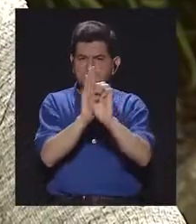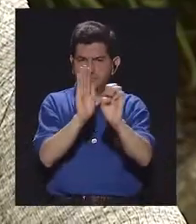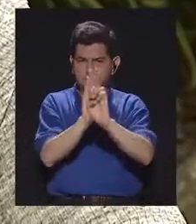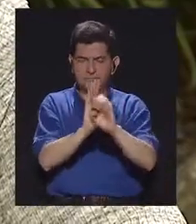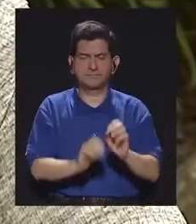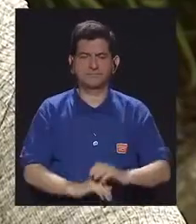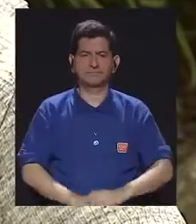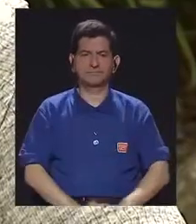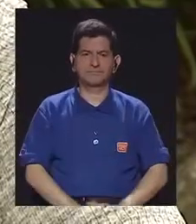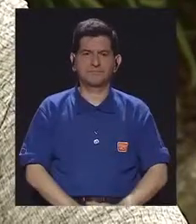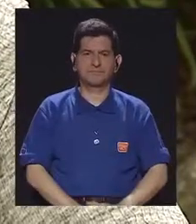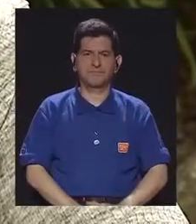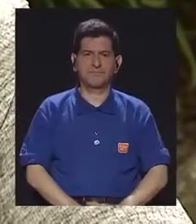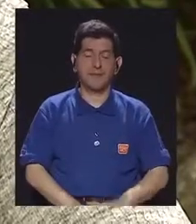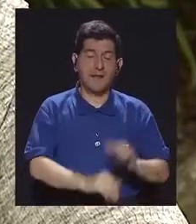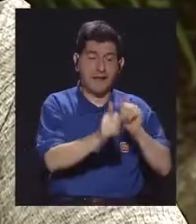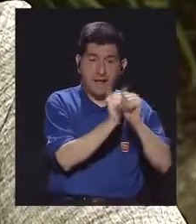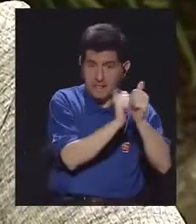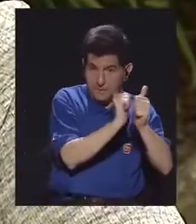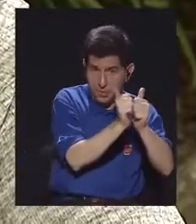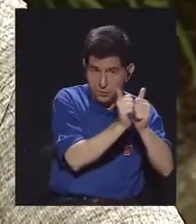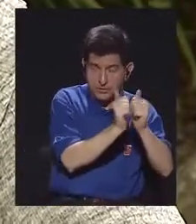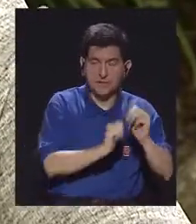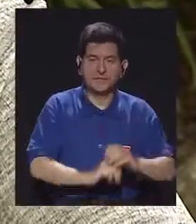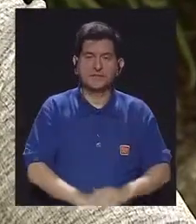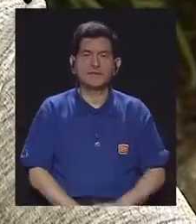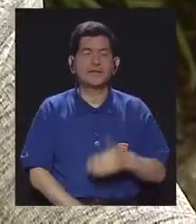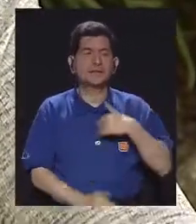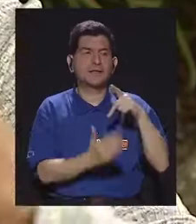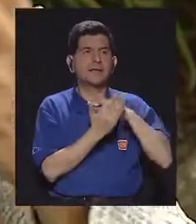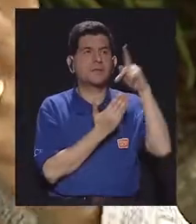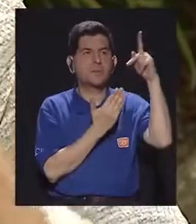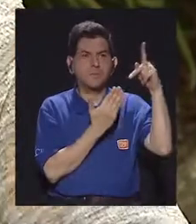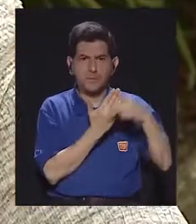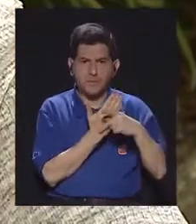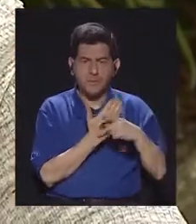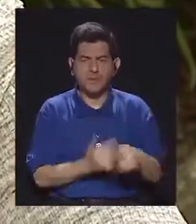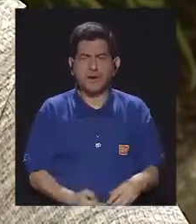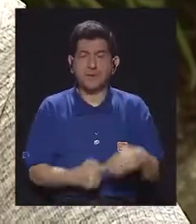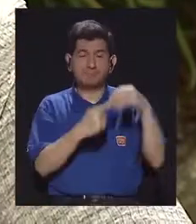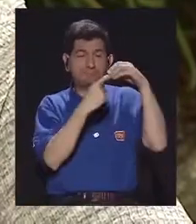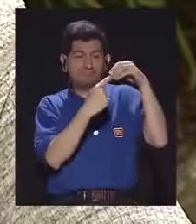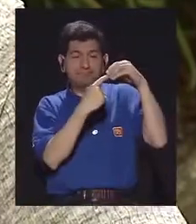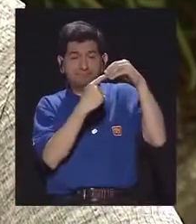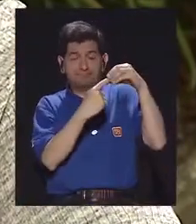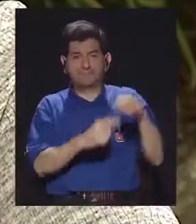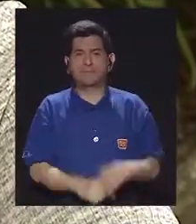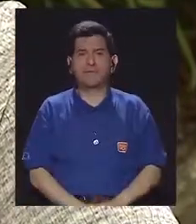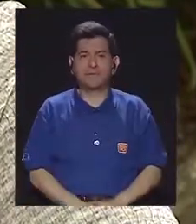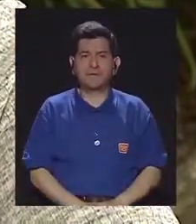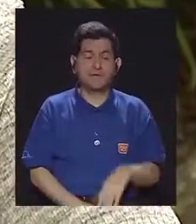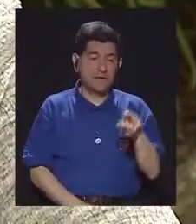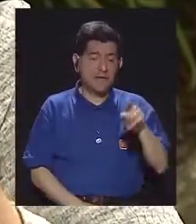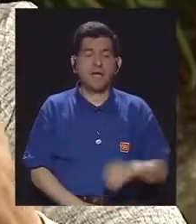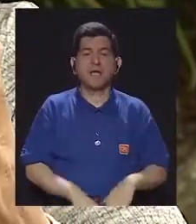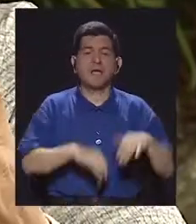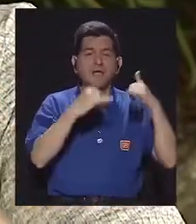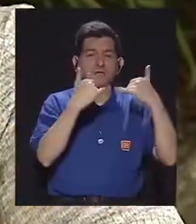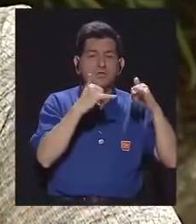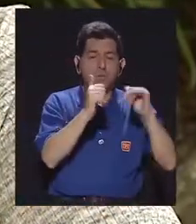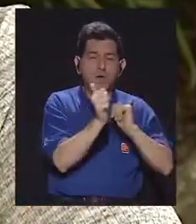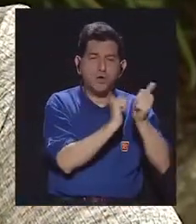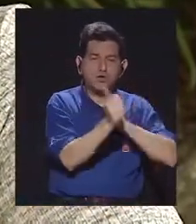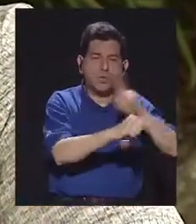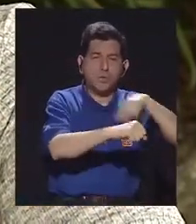ejemplo, a nivel de deporte tenemos un programa rey que le llamamos, que es los Juegos